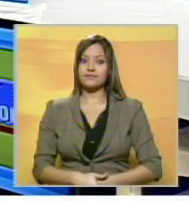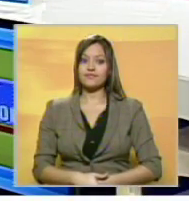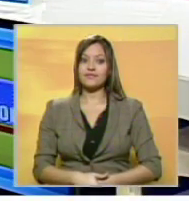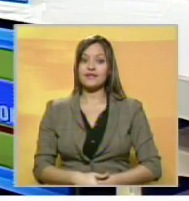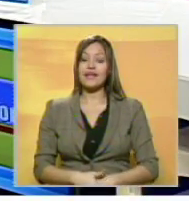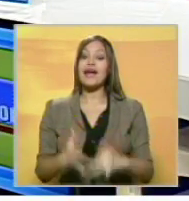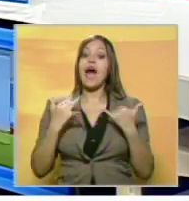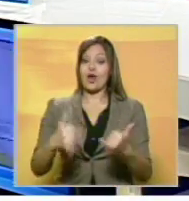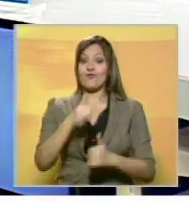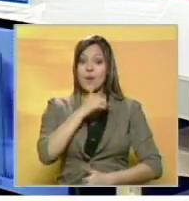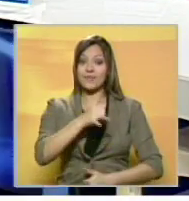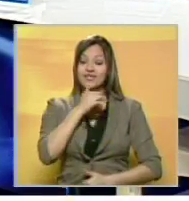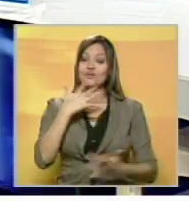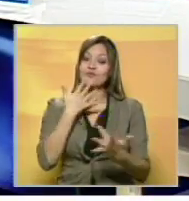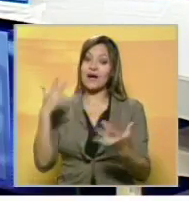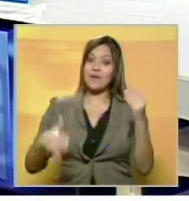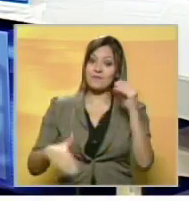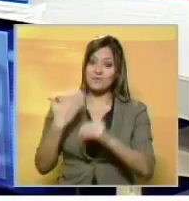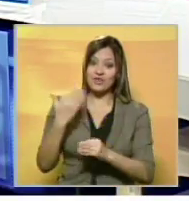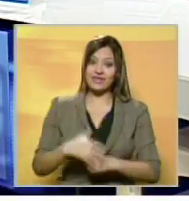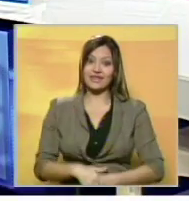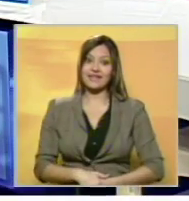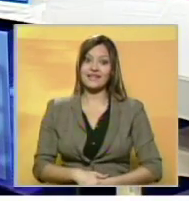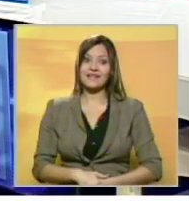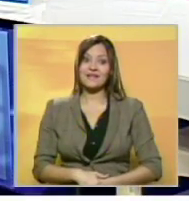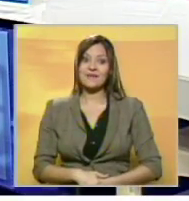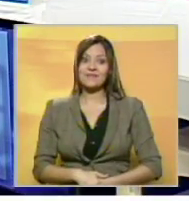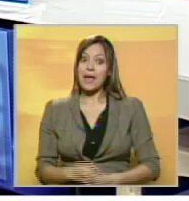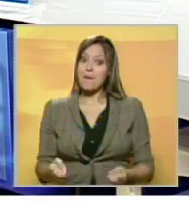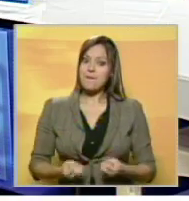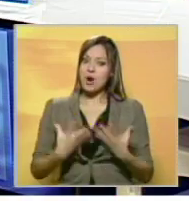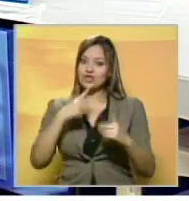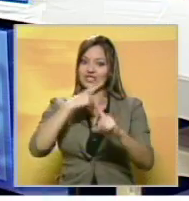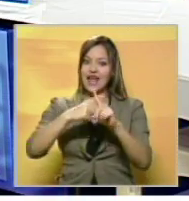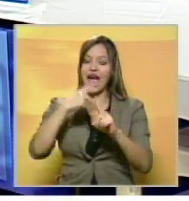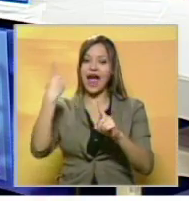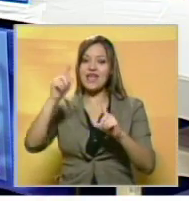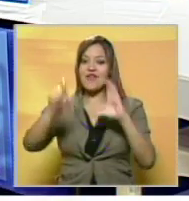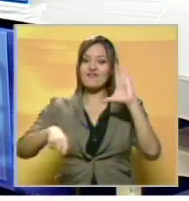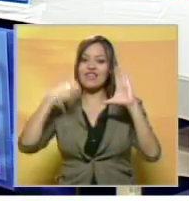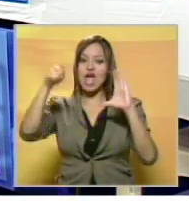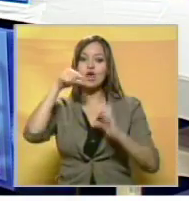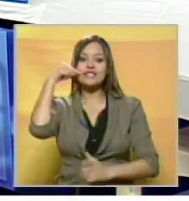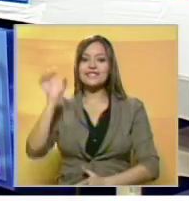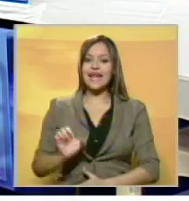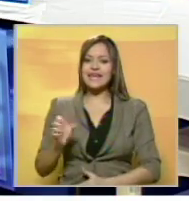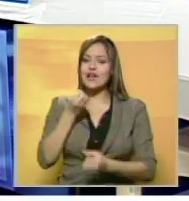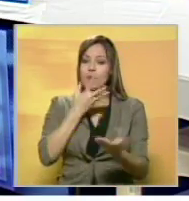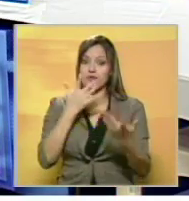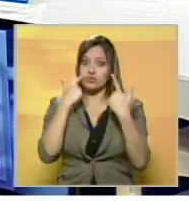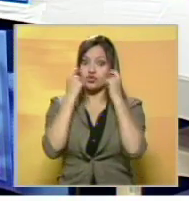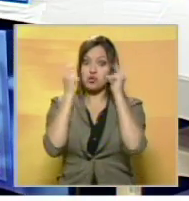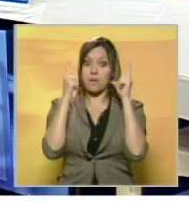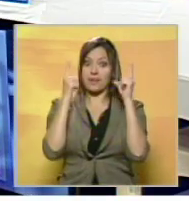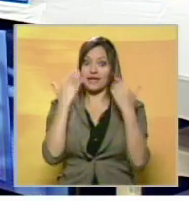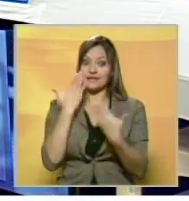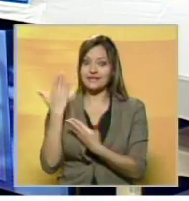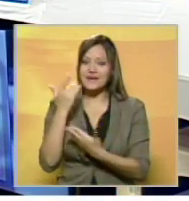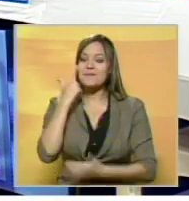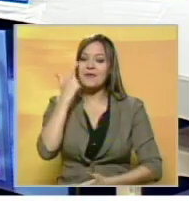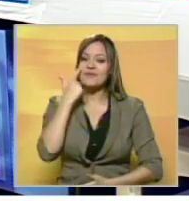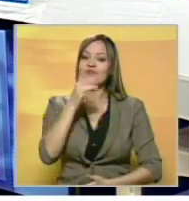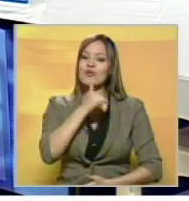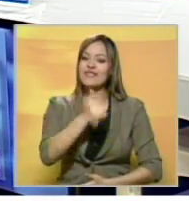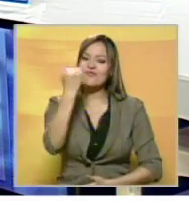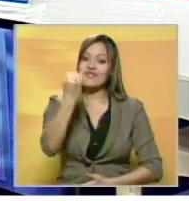Bien, es tiempo de la información de estrenos y estrellas. Tú estás muy emocionado con el video de Shakira. Vamos a ver qué nos cuenta Federica. Me ha impactado. Vamos a ver qué nos